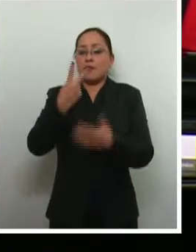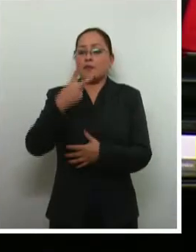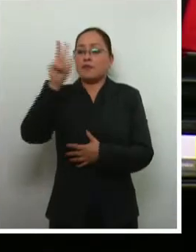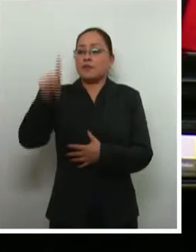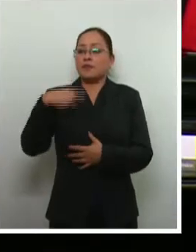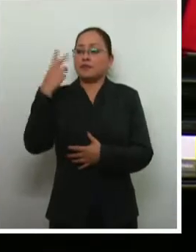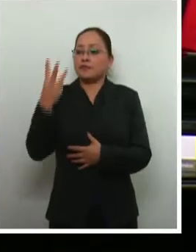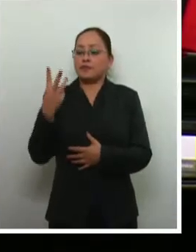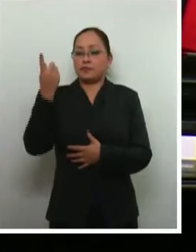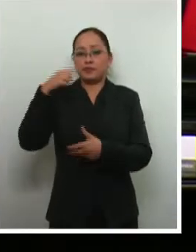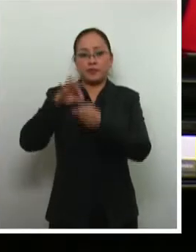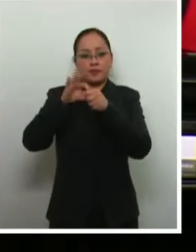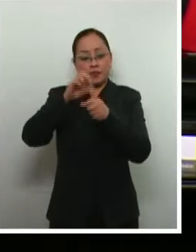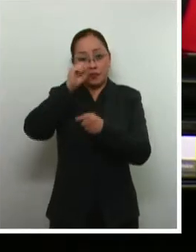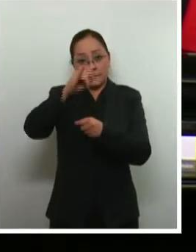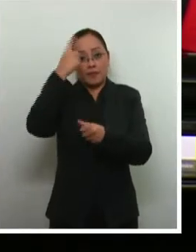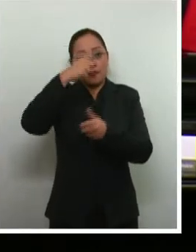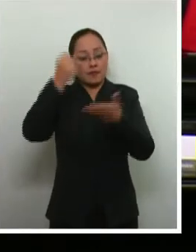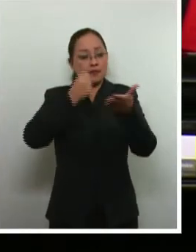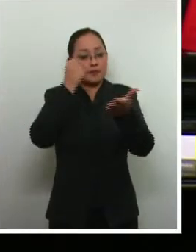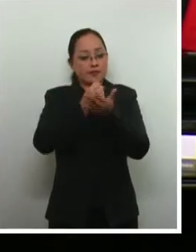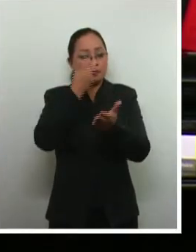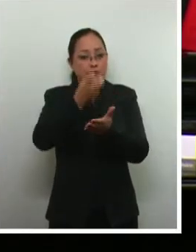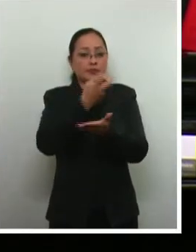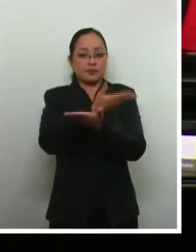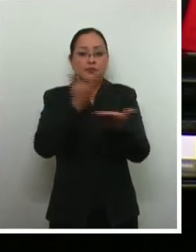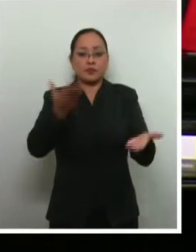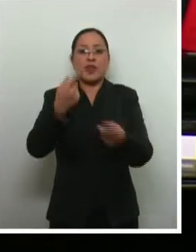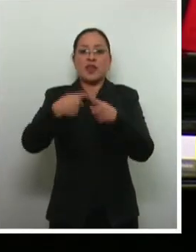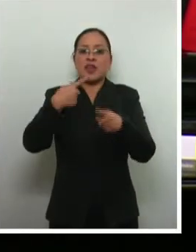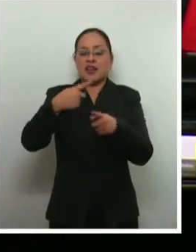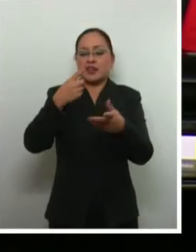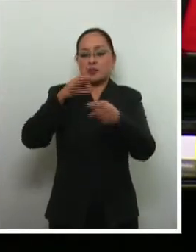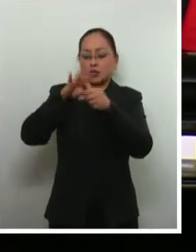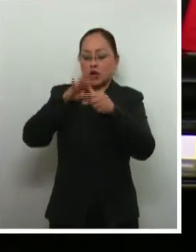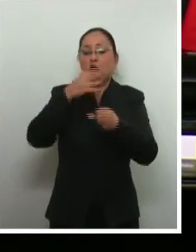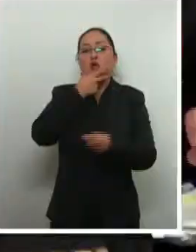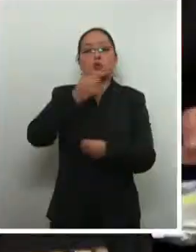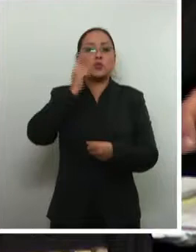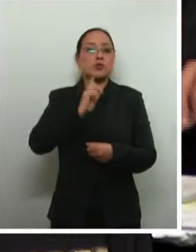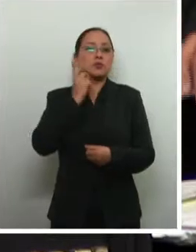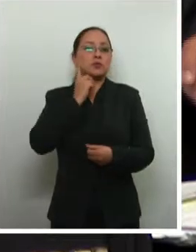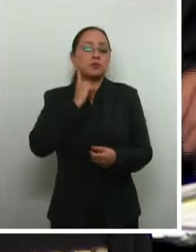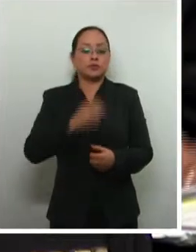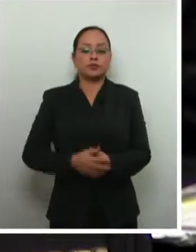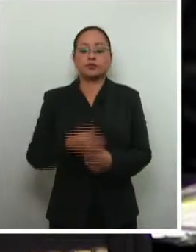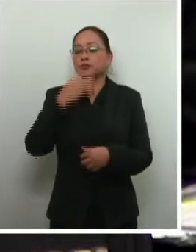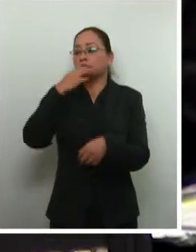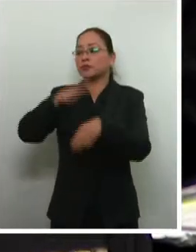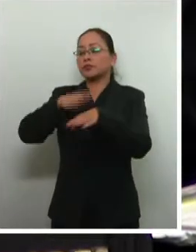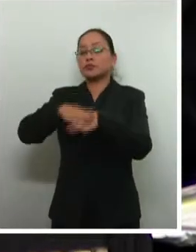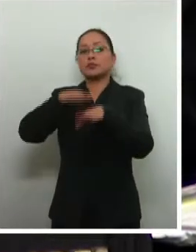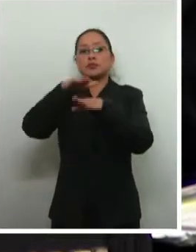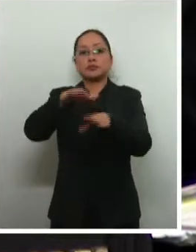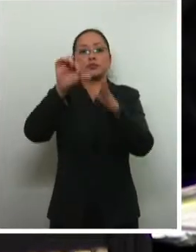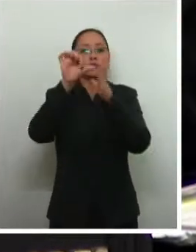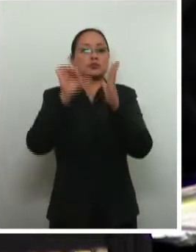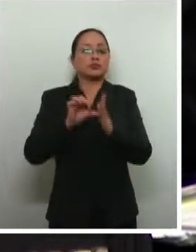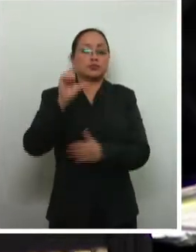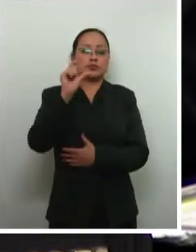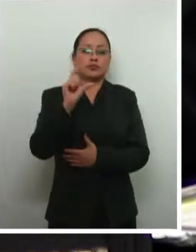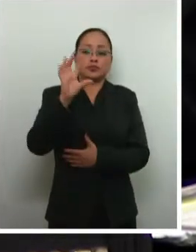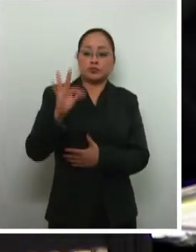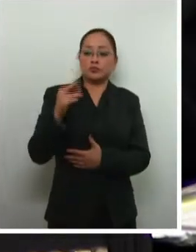de 2/3 partes de las diputadas y diputados presentes. Háganse los avisos a que se refiere el